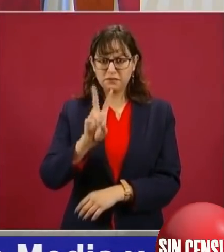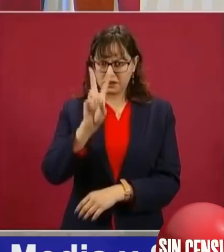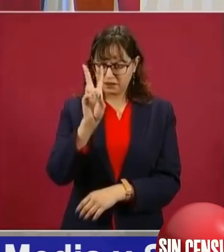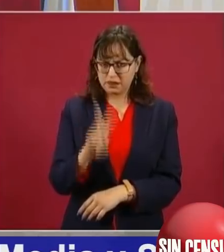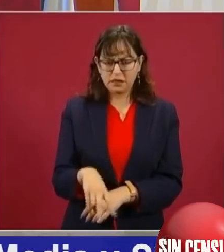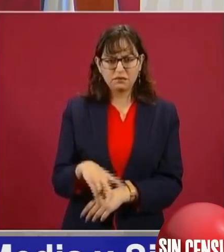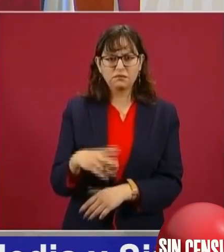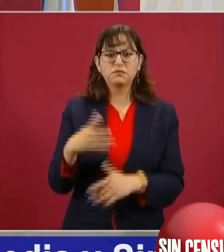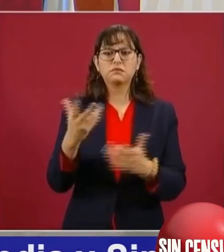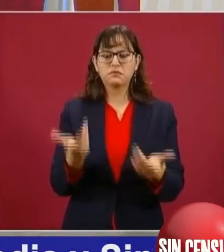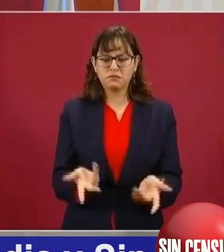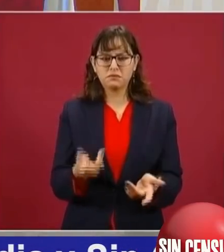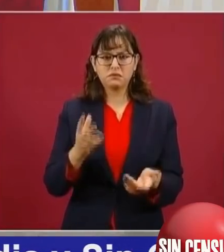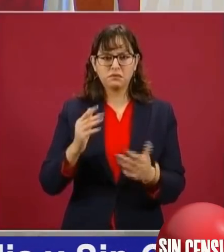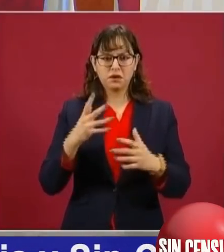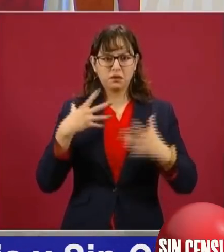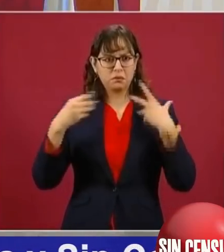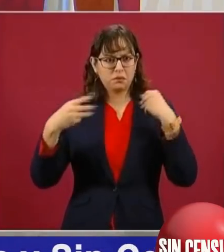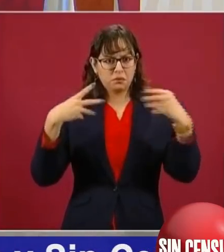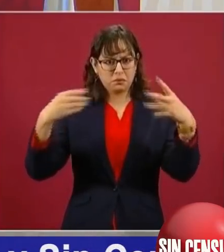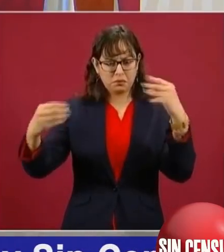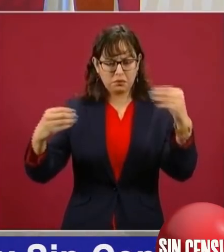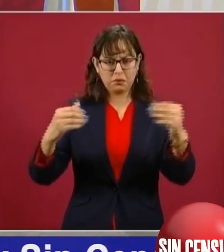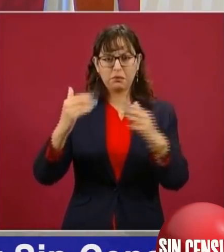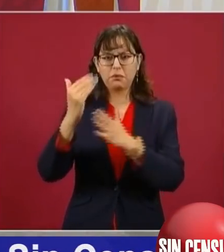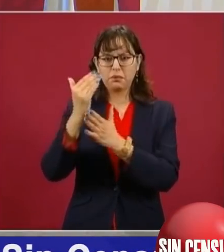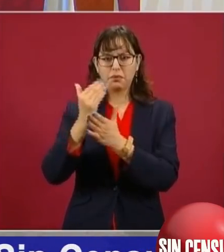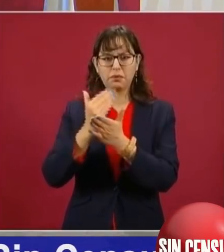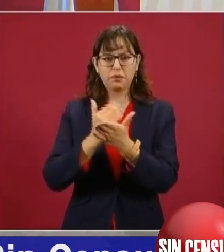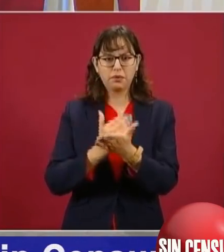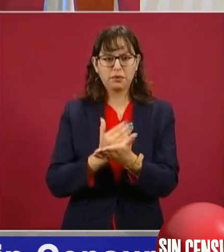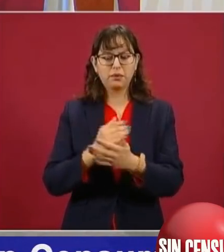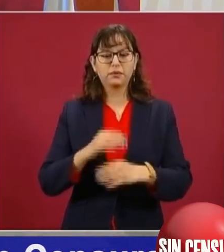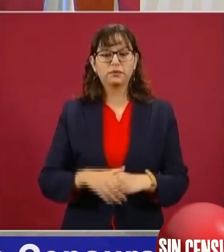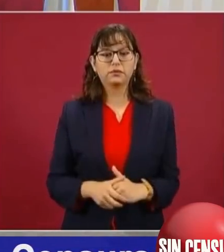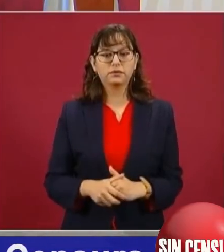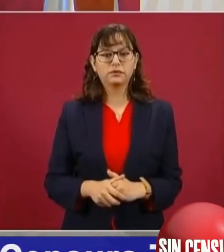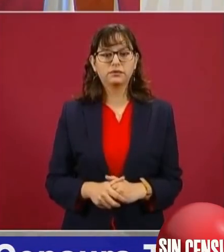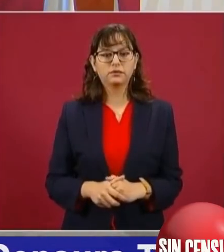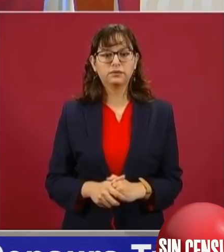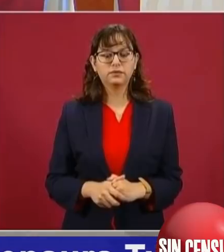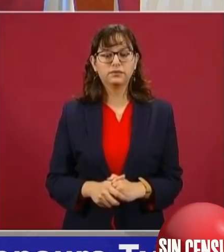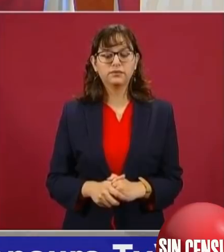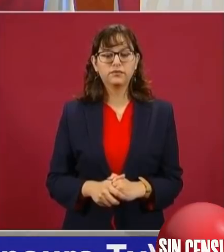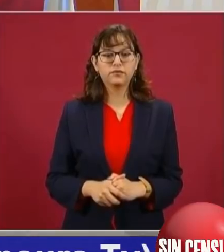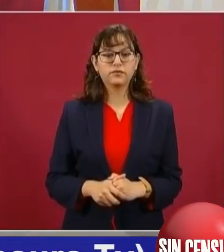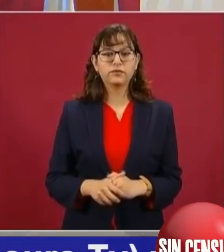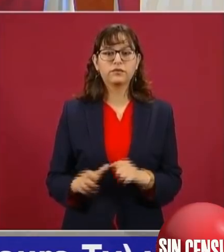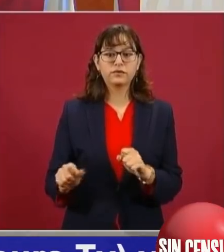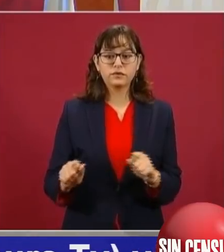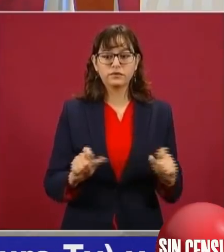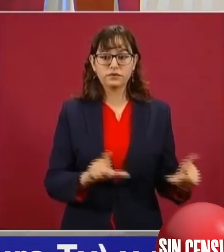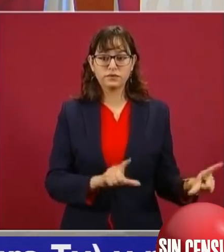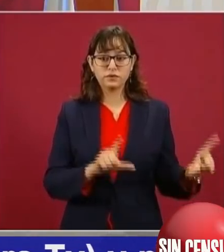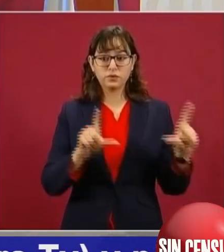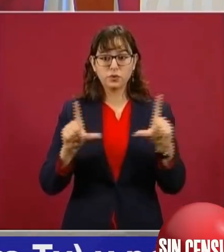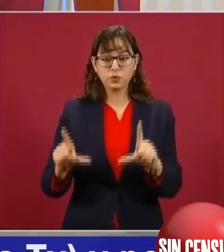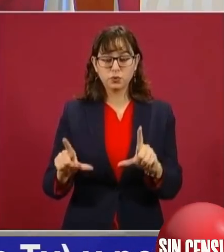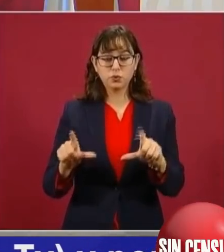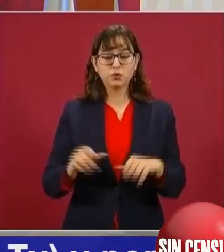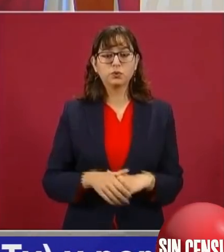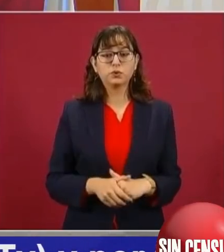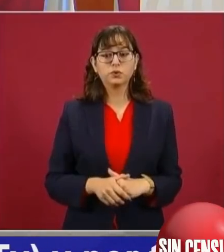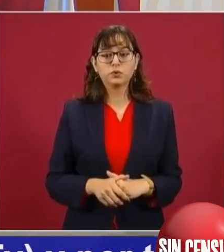de existencia de la epidemia. La siguiente, en esta gráfica que presentaremos en otra con mayor